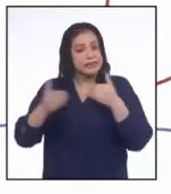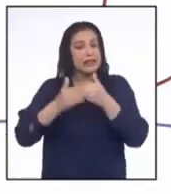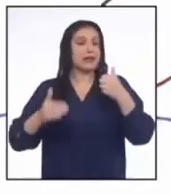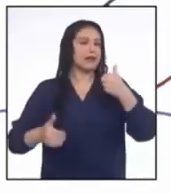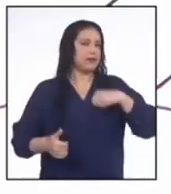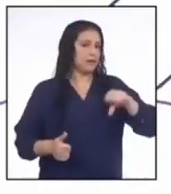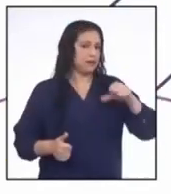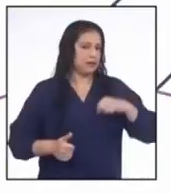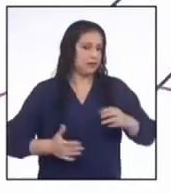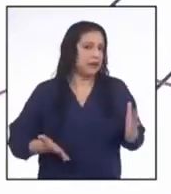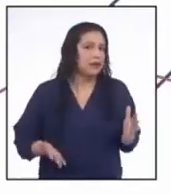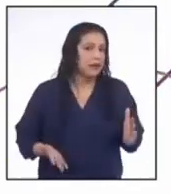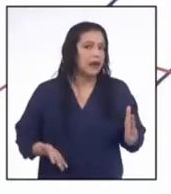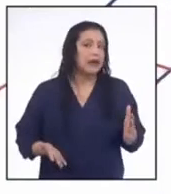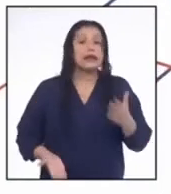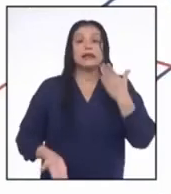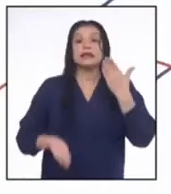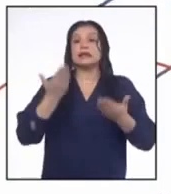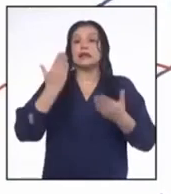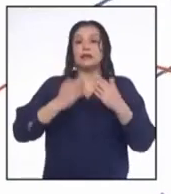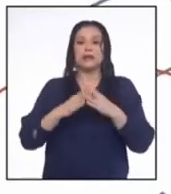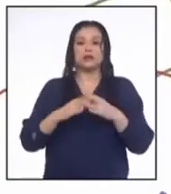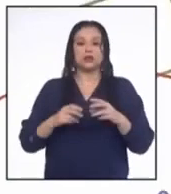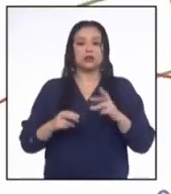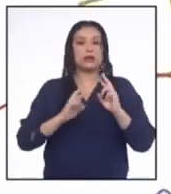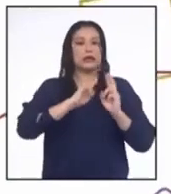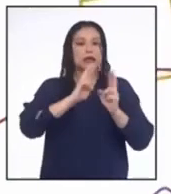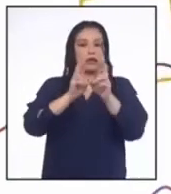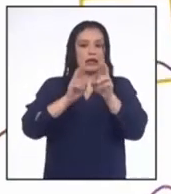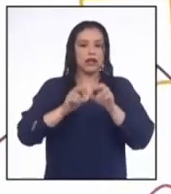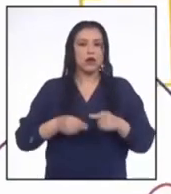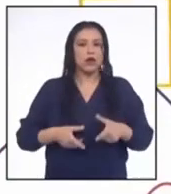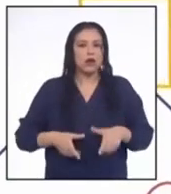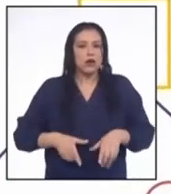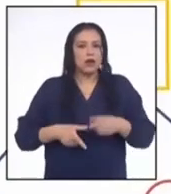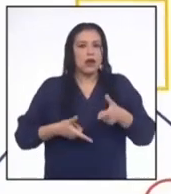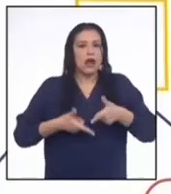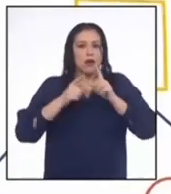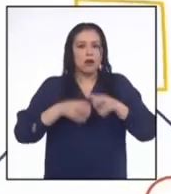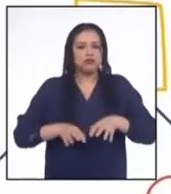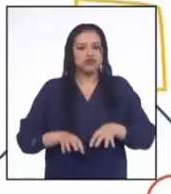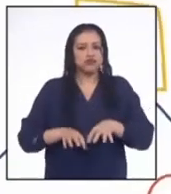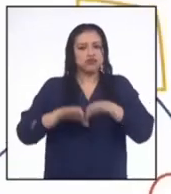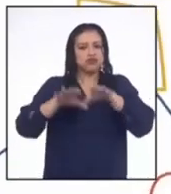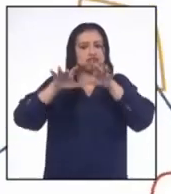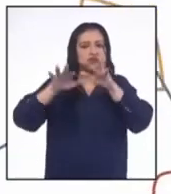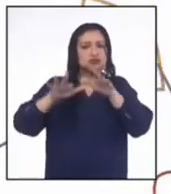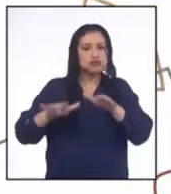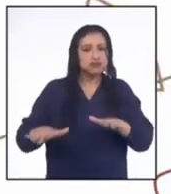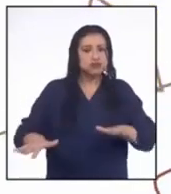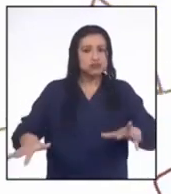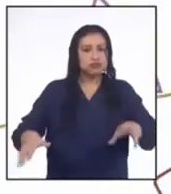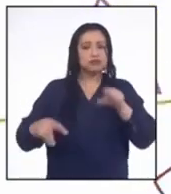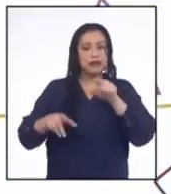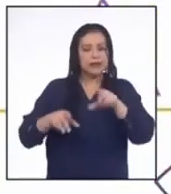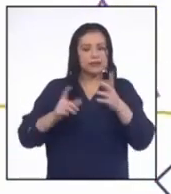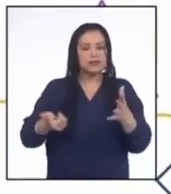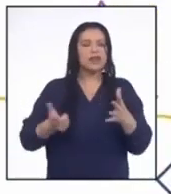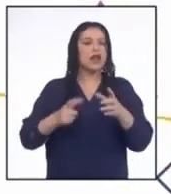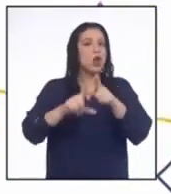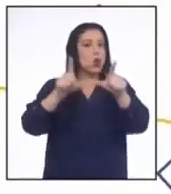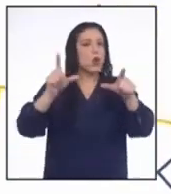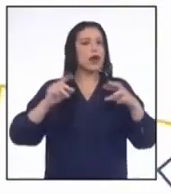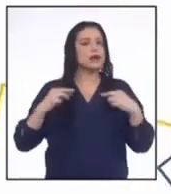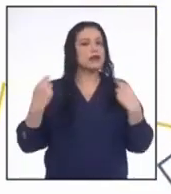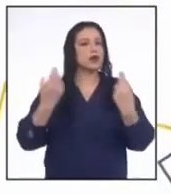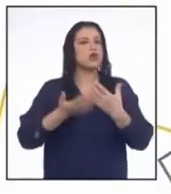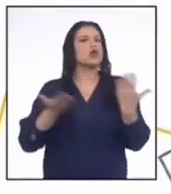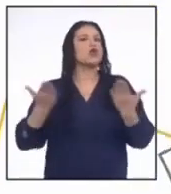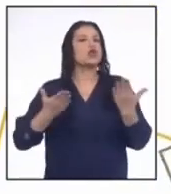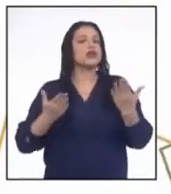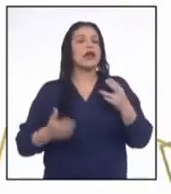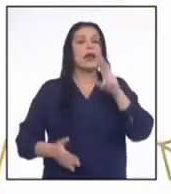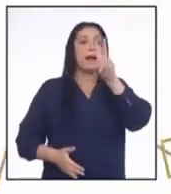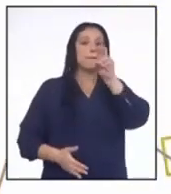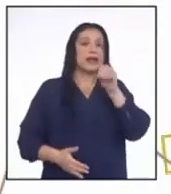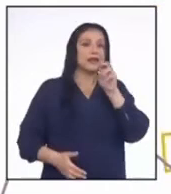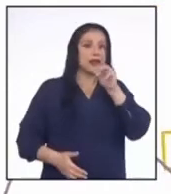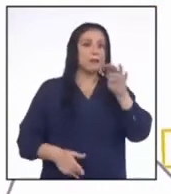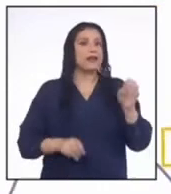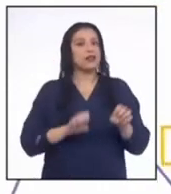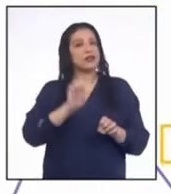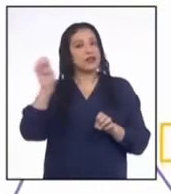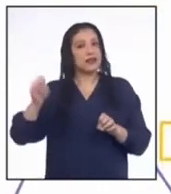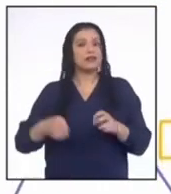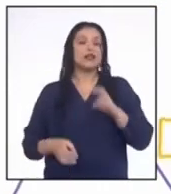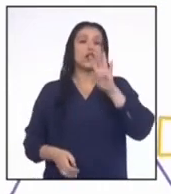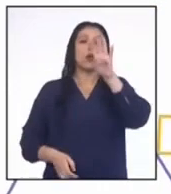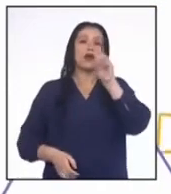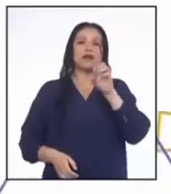municipalidad, en caso ocurra un desborde del río. Dicho punto de reunión está exactamente a 20 metros al este y a 40